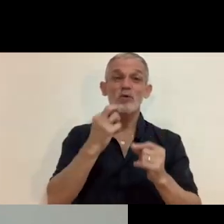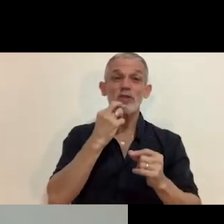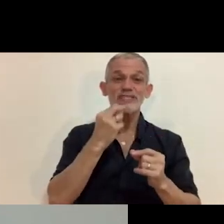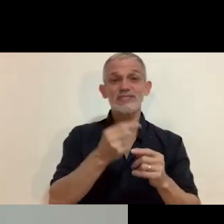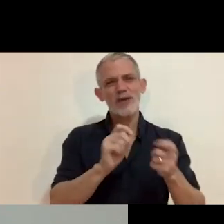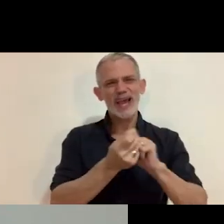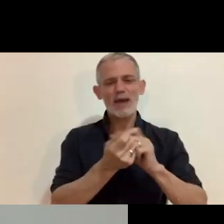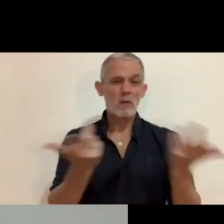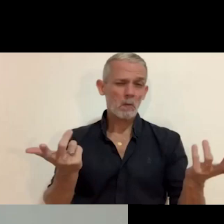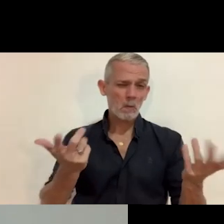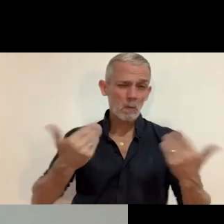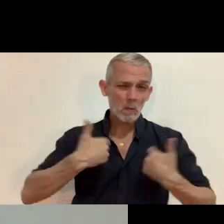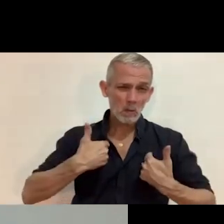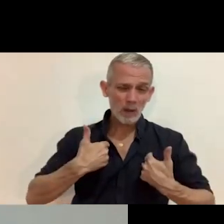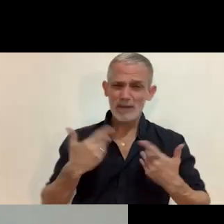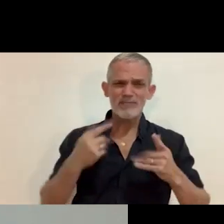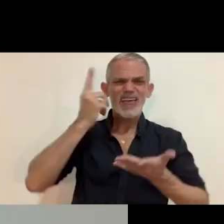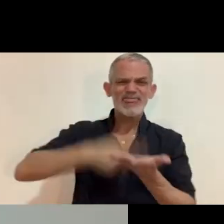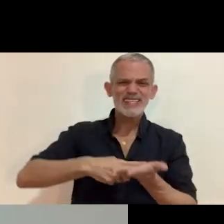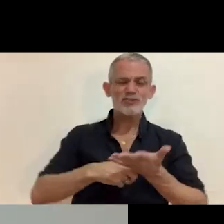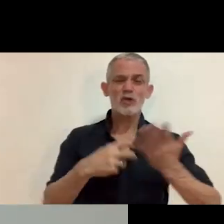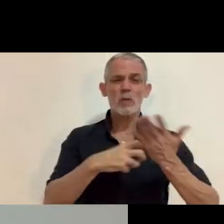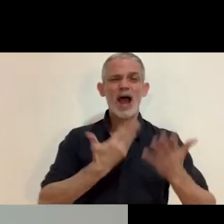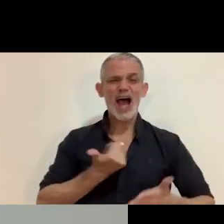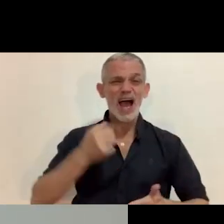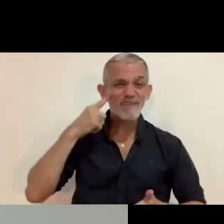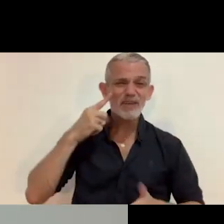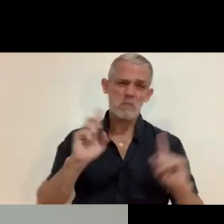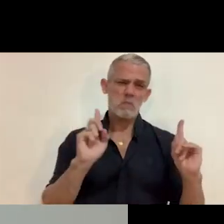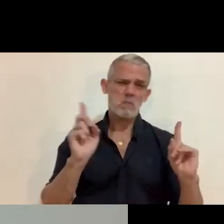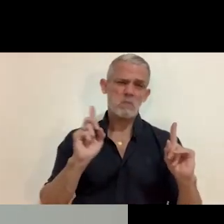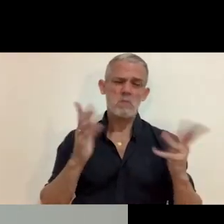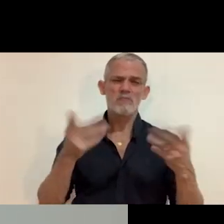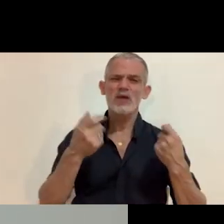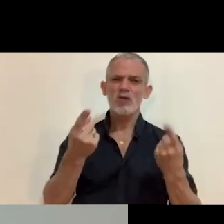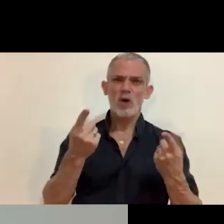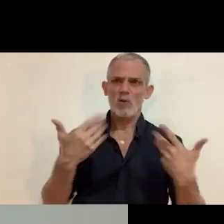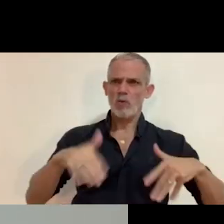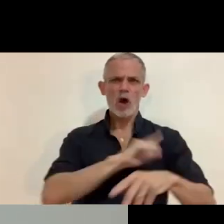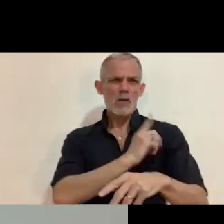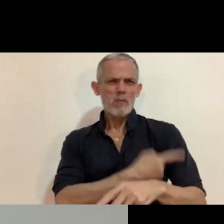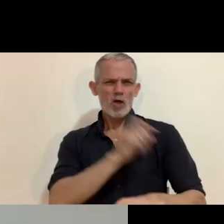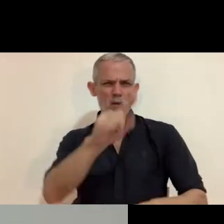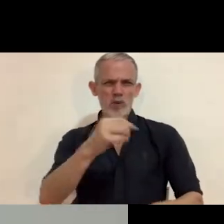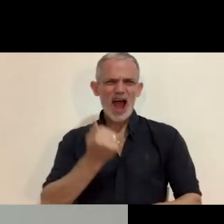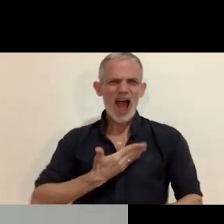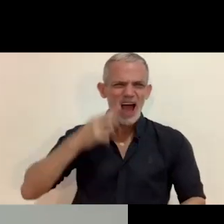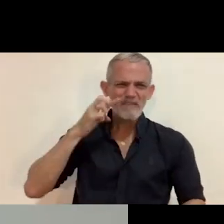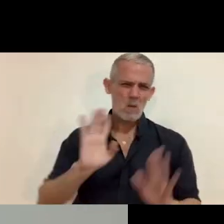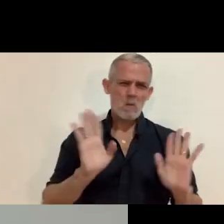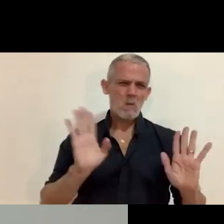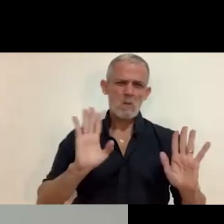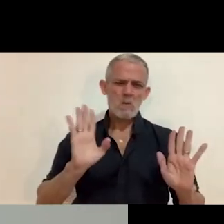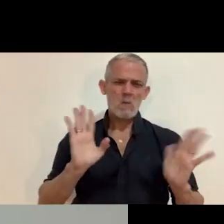mí es una cuestión que no la tiene que decidir el fisco, me parece que es como otorgarle demasiado poder al fisco, si se